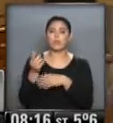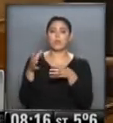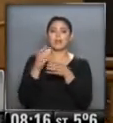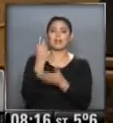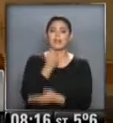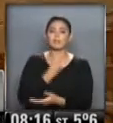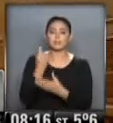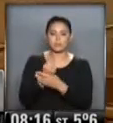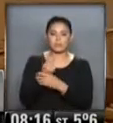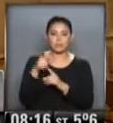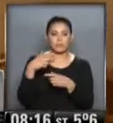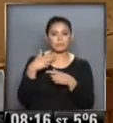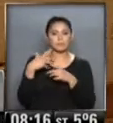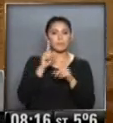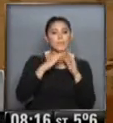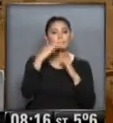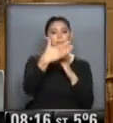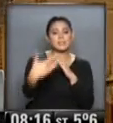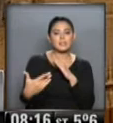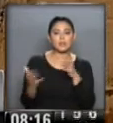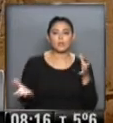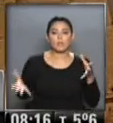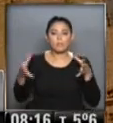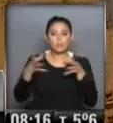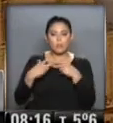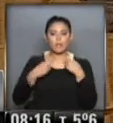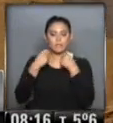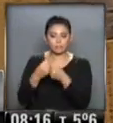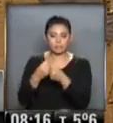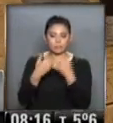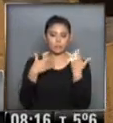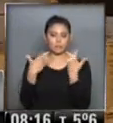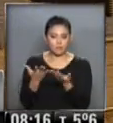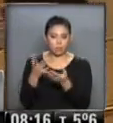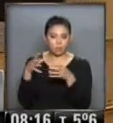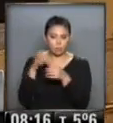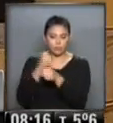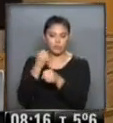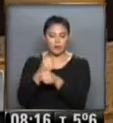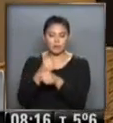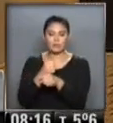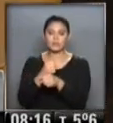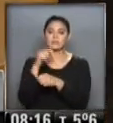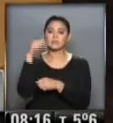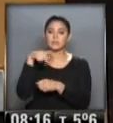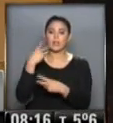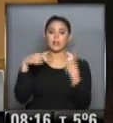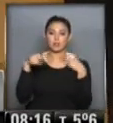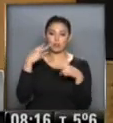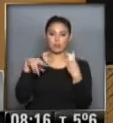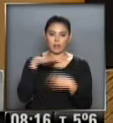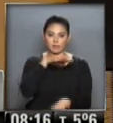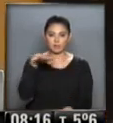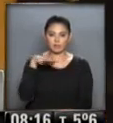cooperativistas, colegas y vecinos que se solidarizan con la situación de los trabajadores de este restaurante del